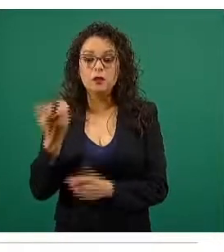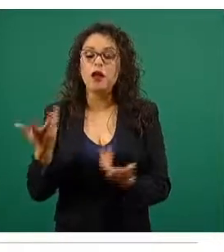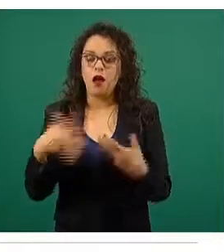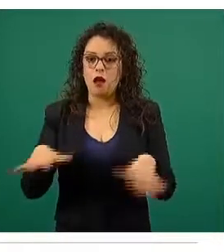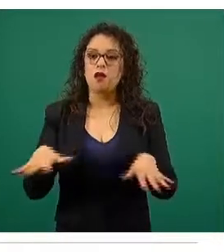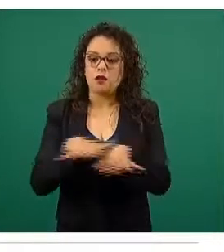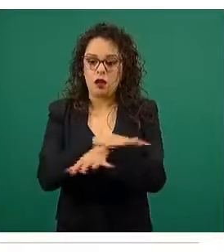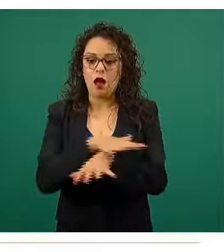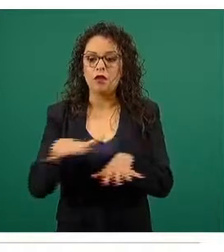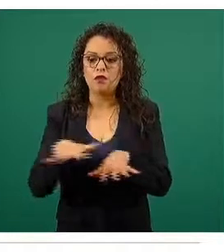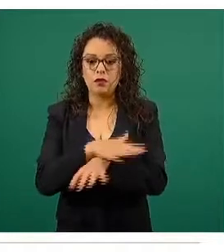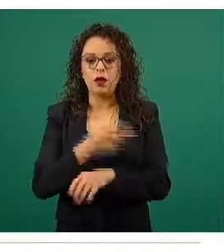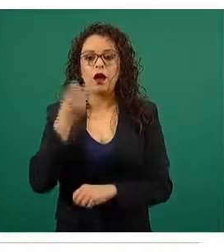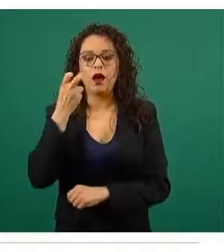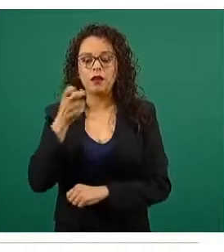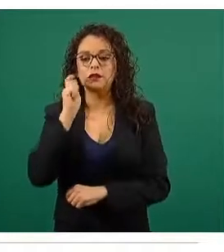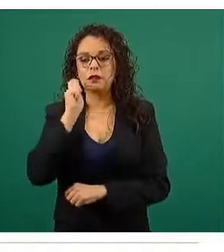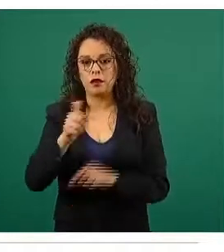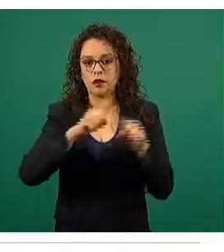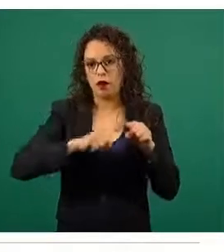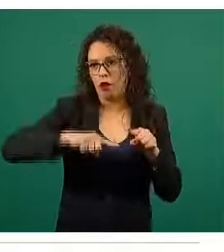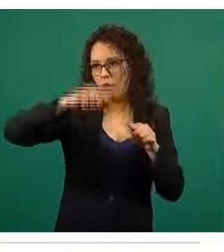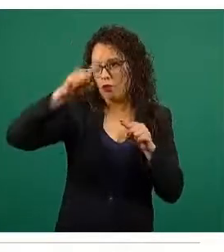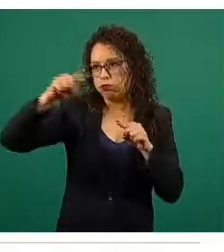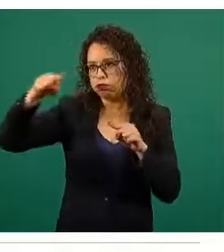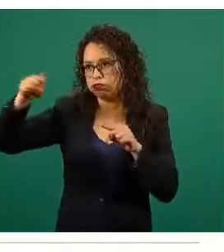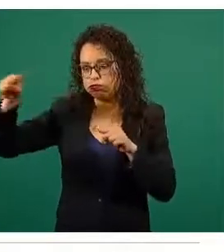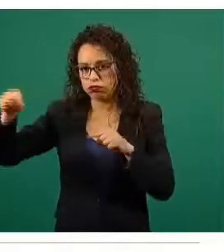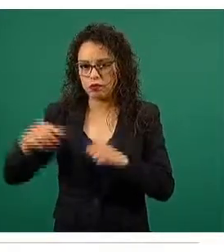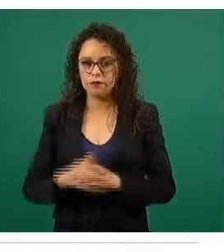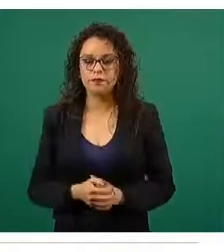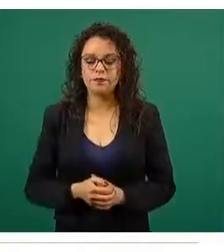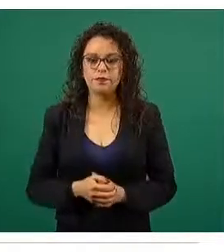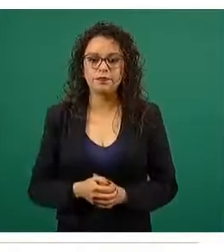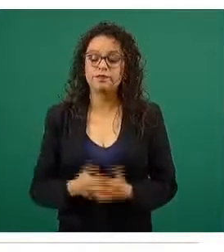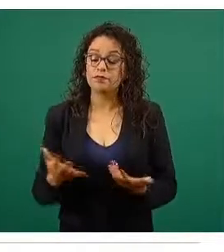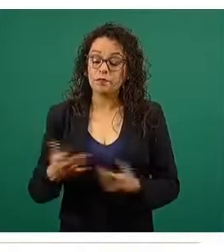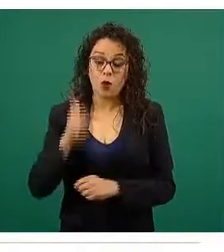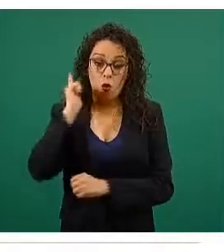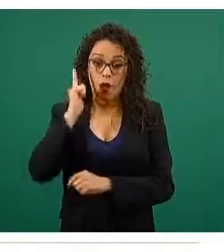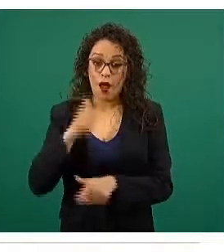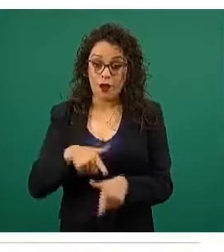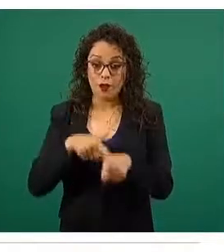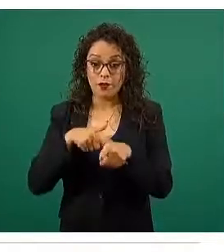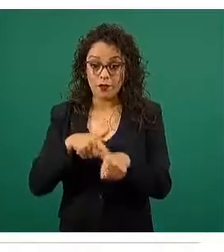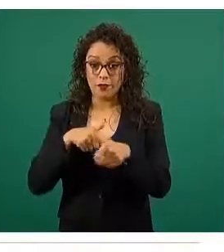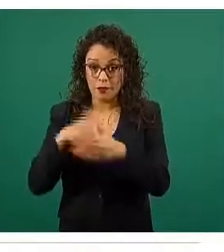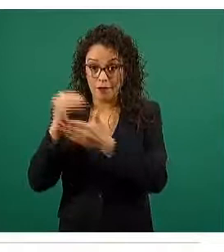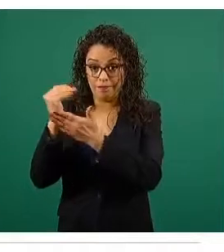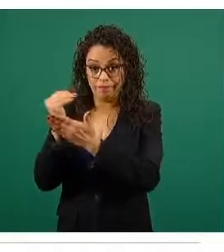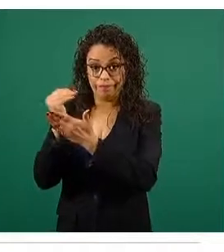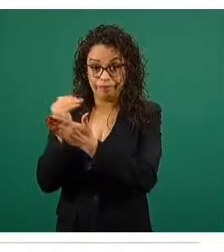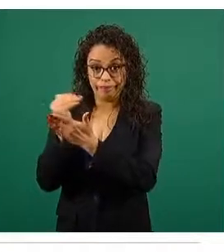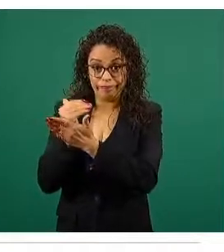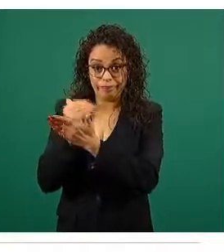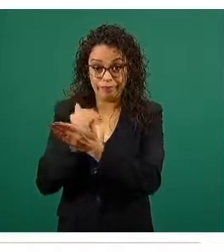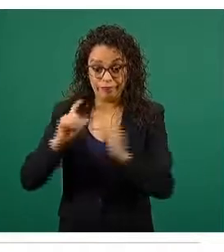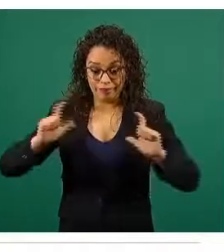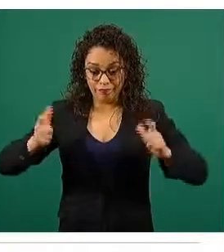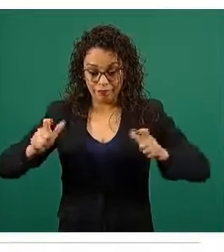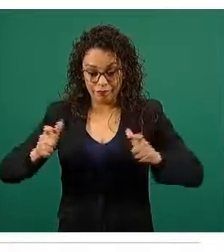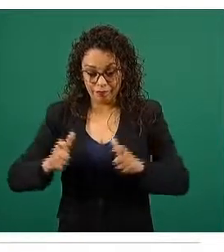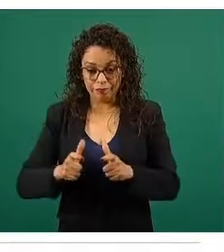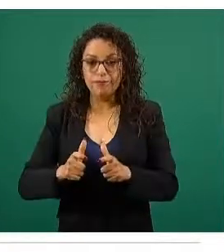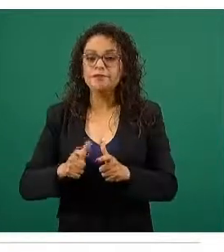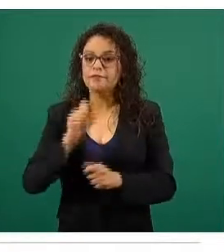la curva de defunciones en la misma dirección. Entonces esperemos que si persiste el descenso de casos empezará a ocurrir el